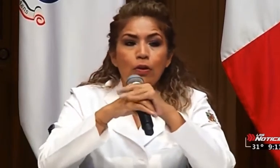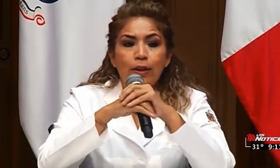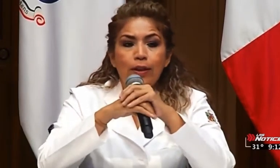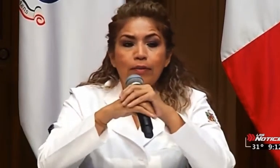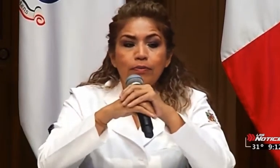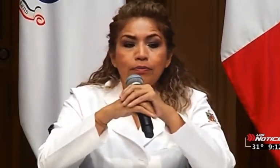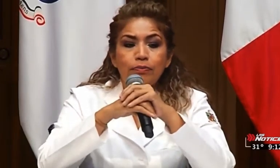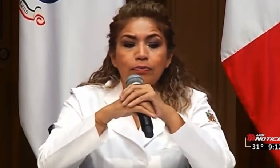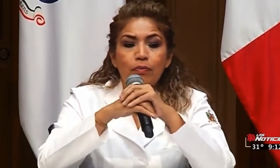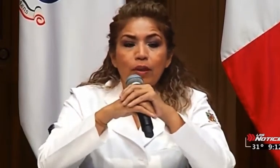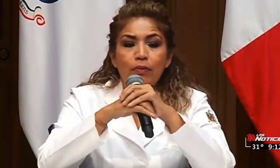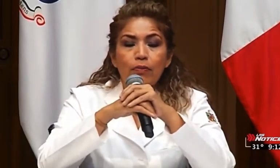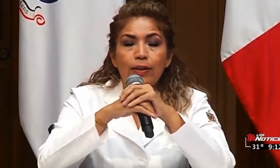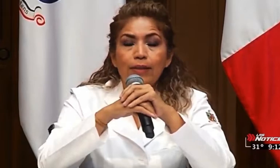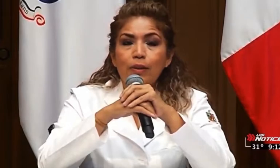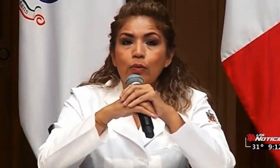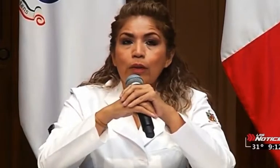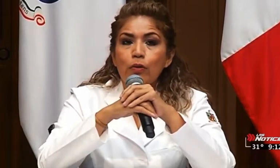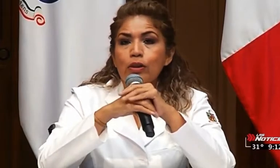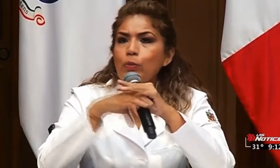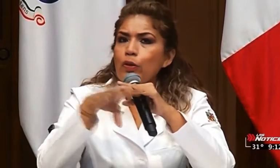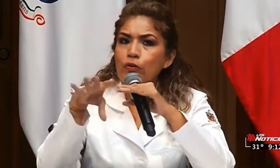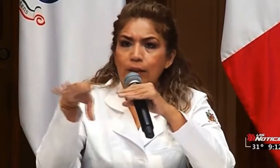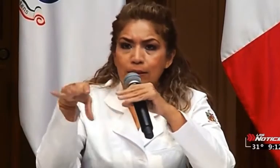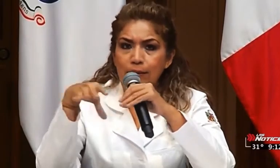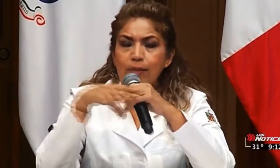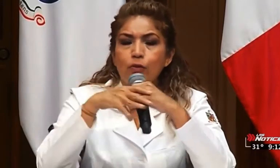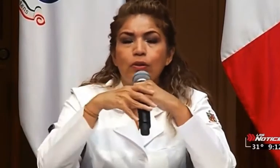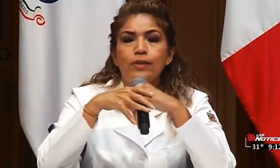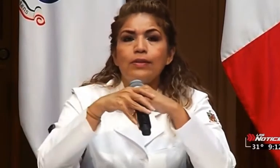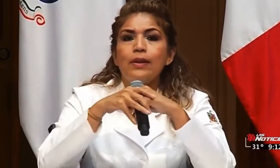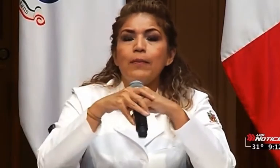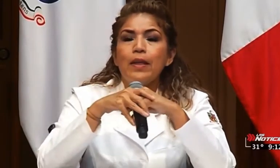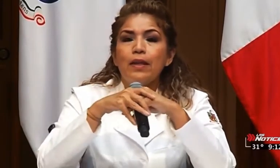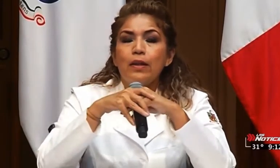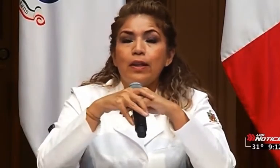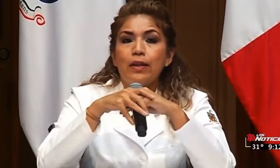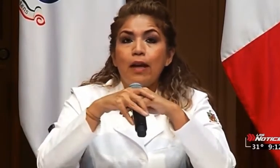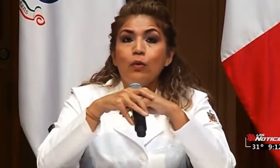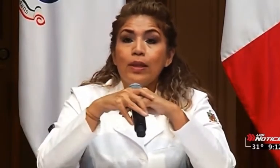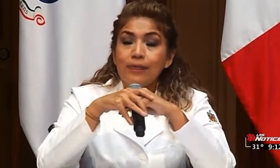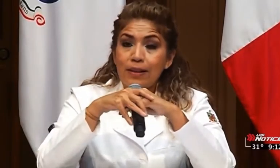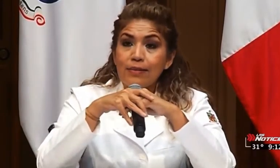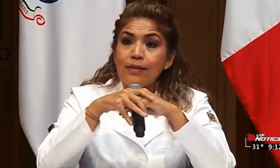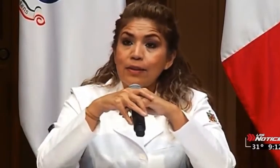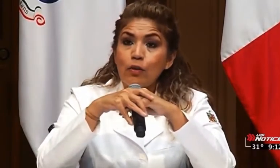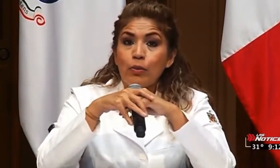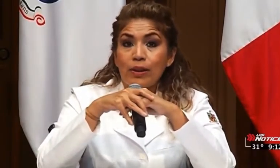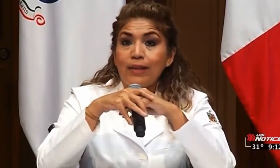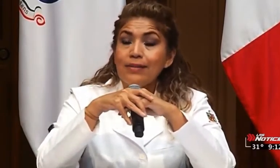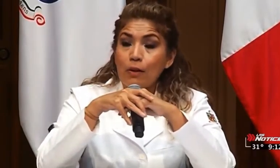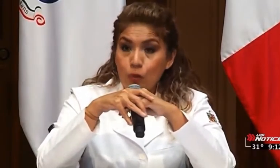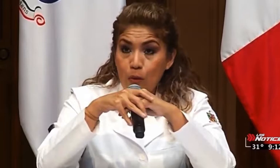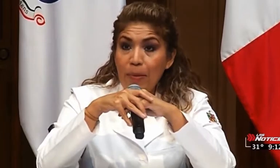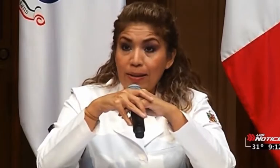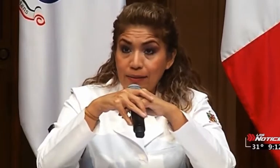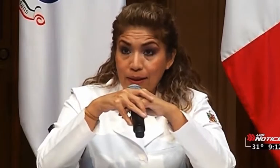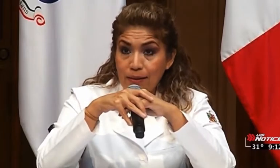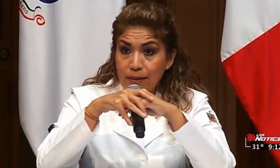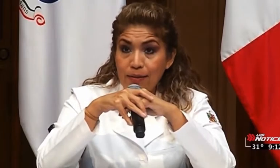tenido falta de segunda dosis por diferentes razones. Algunas de ellas han sido porque han